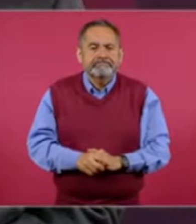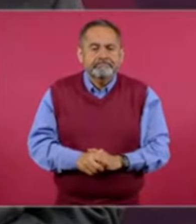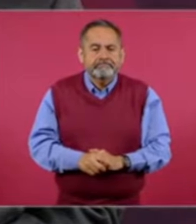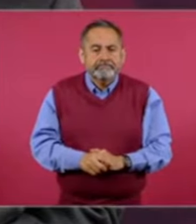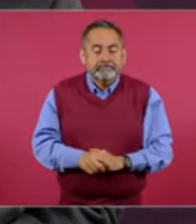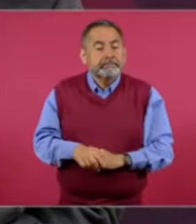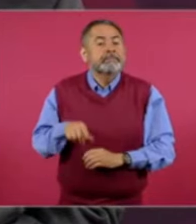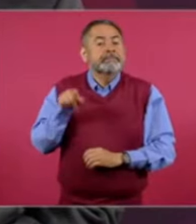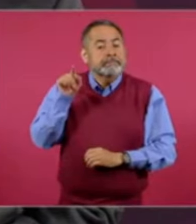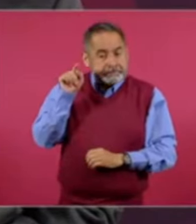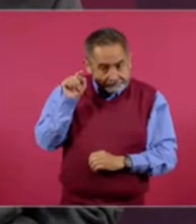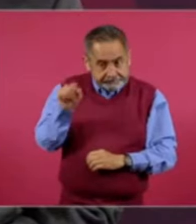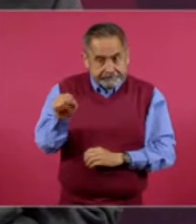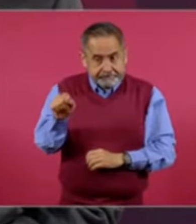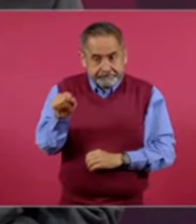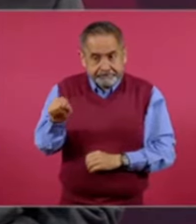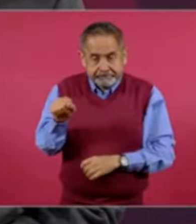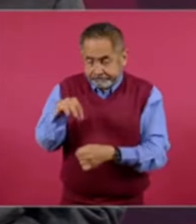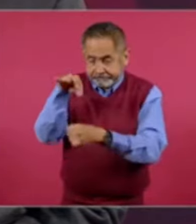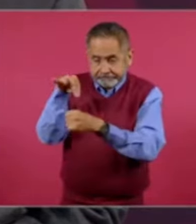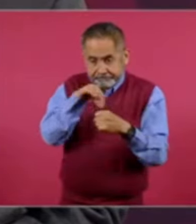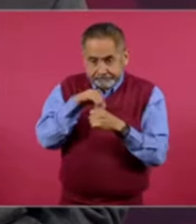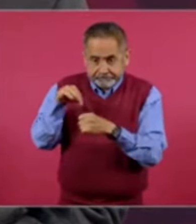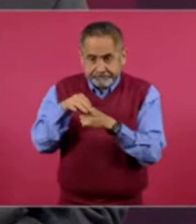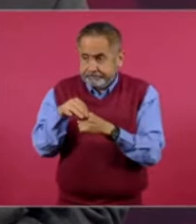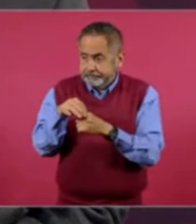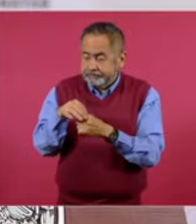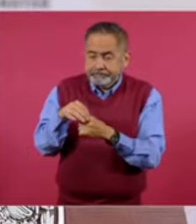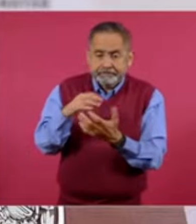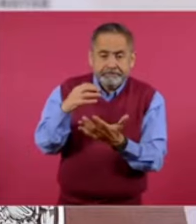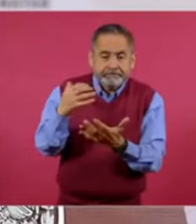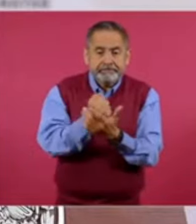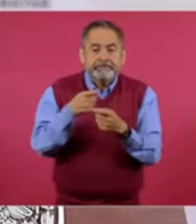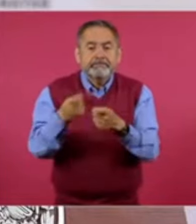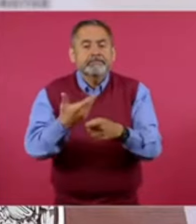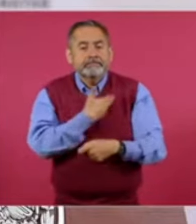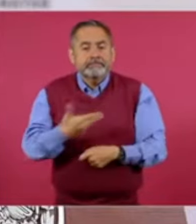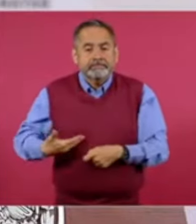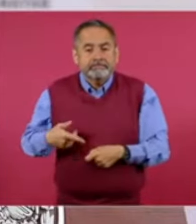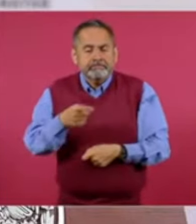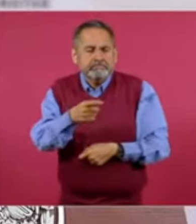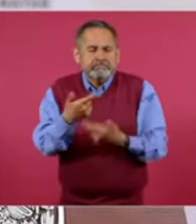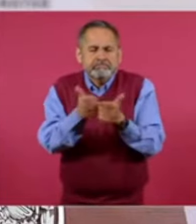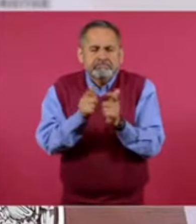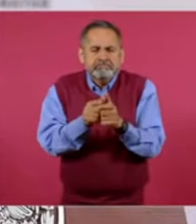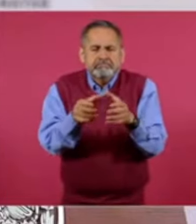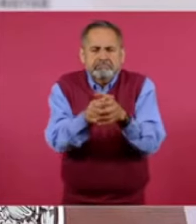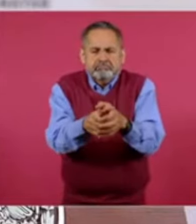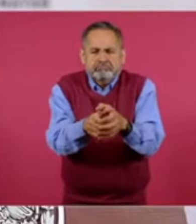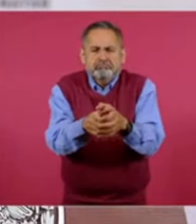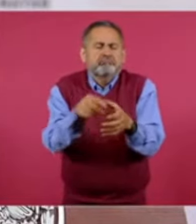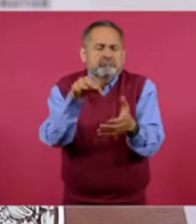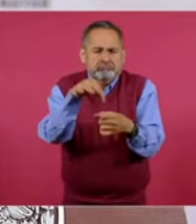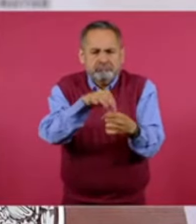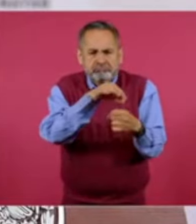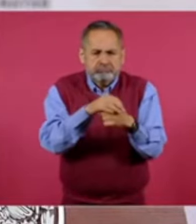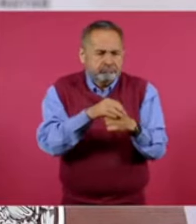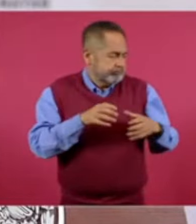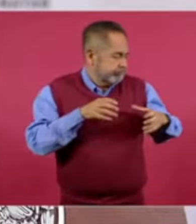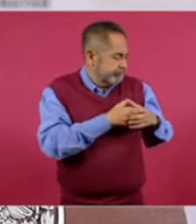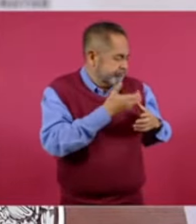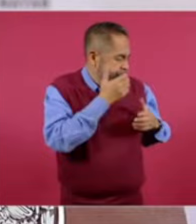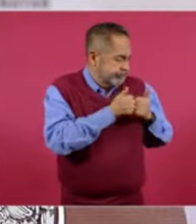se eligió a un presidente y un grupo de